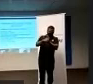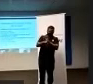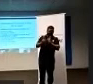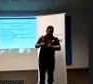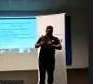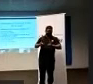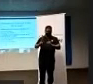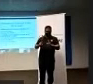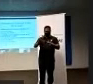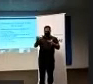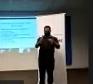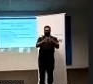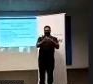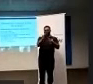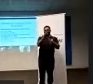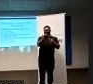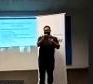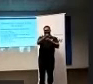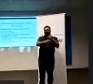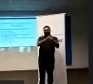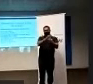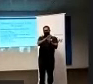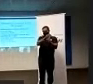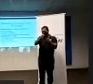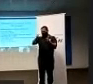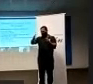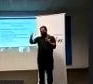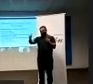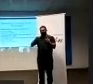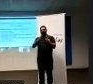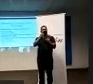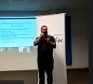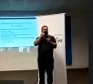tiempo hasta la aparición de los síntomas fue de 3 a 4 días. Los hombres se vieron más